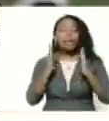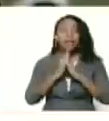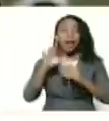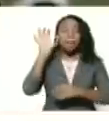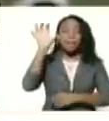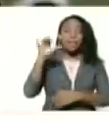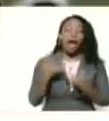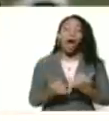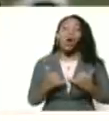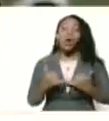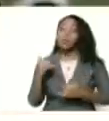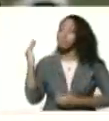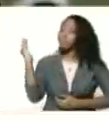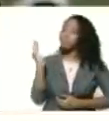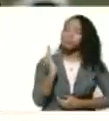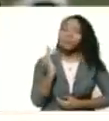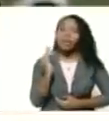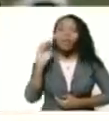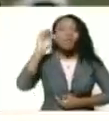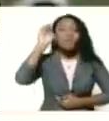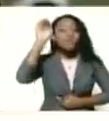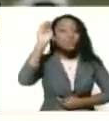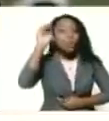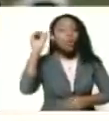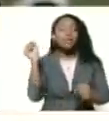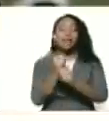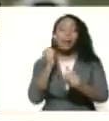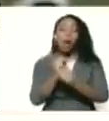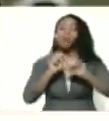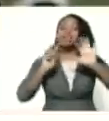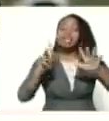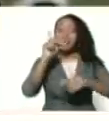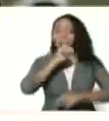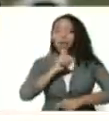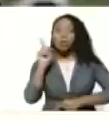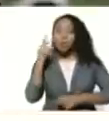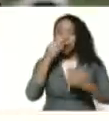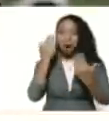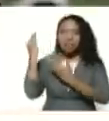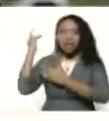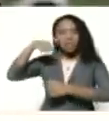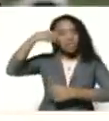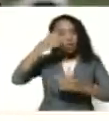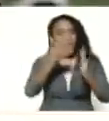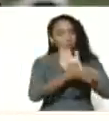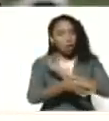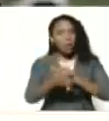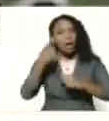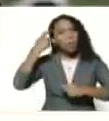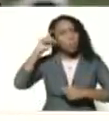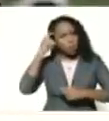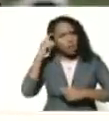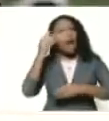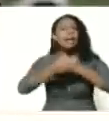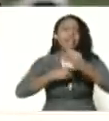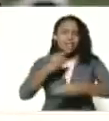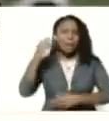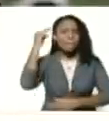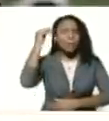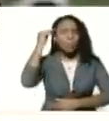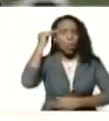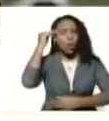es cuando viene futuro y trabajo. 7 años, vamos a ver este video. Recordar es hacer